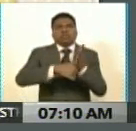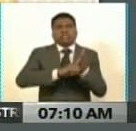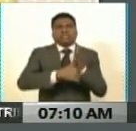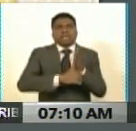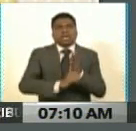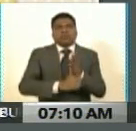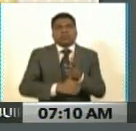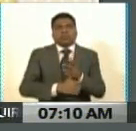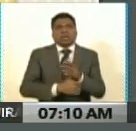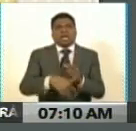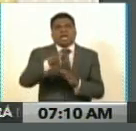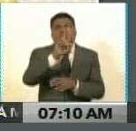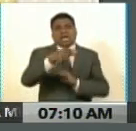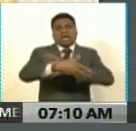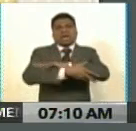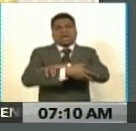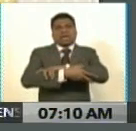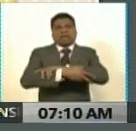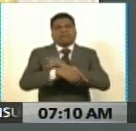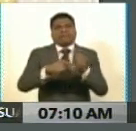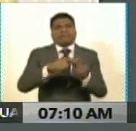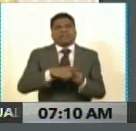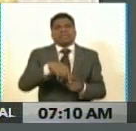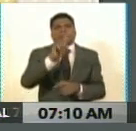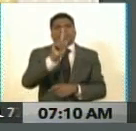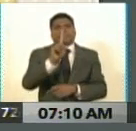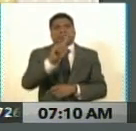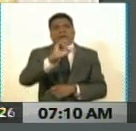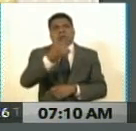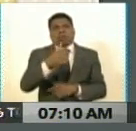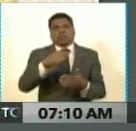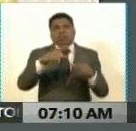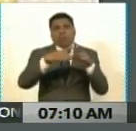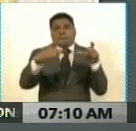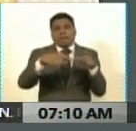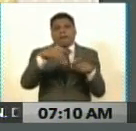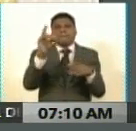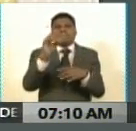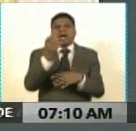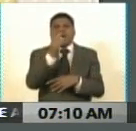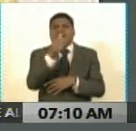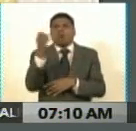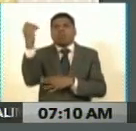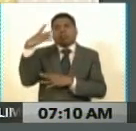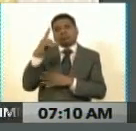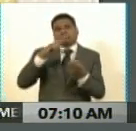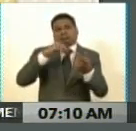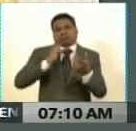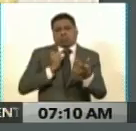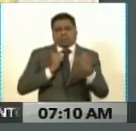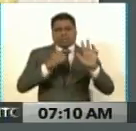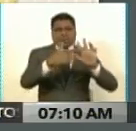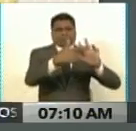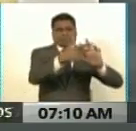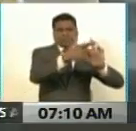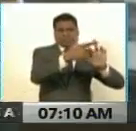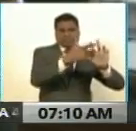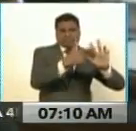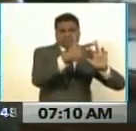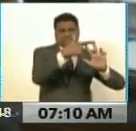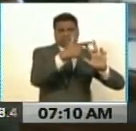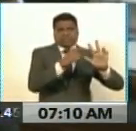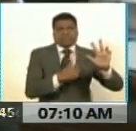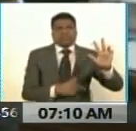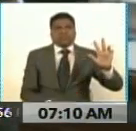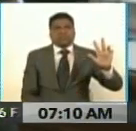delbre la renta también se dirige a la agencia de intercambio correspondiente en el tchira 3 Una en San Antonio del